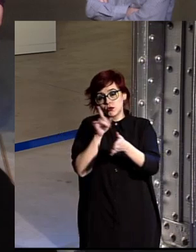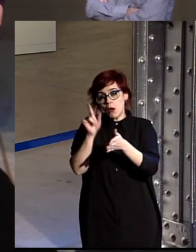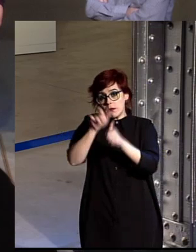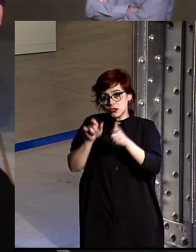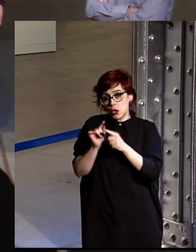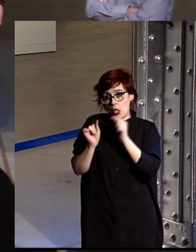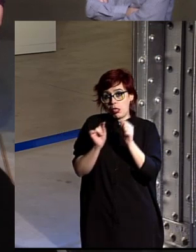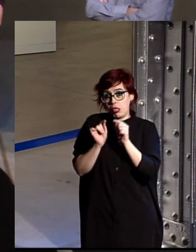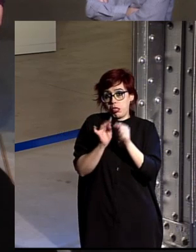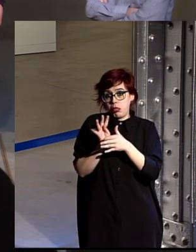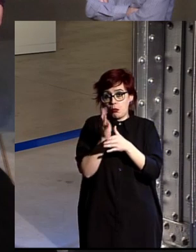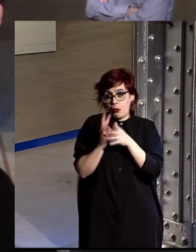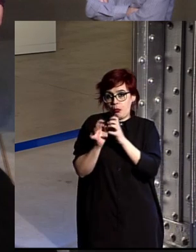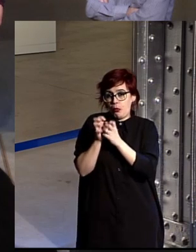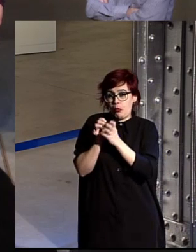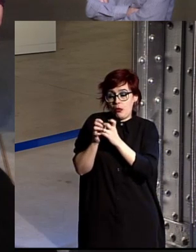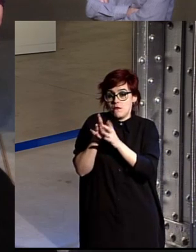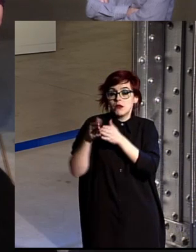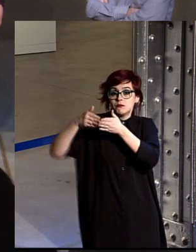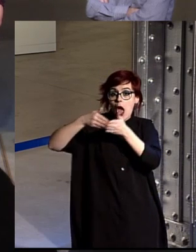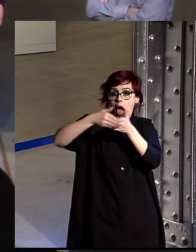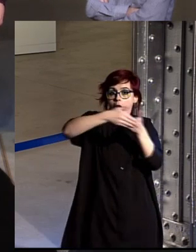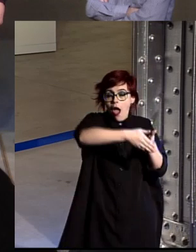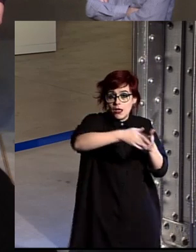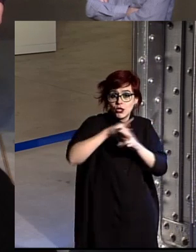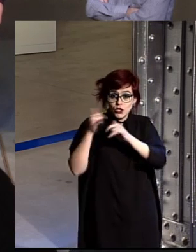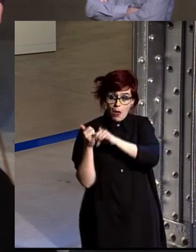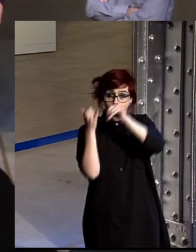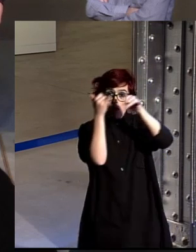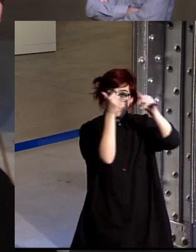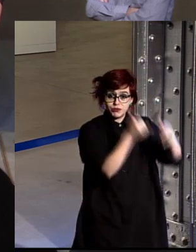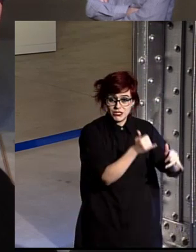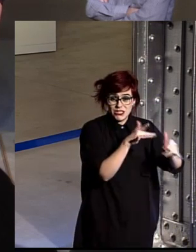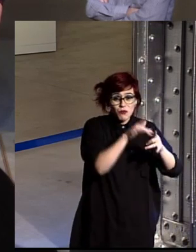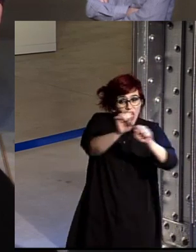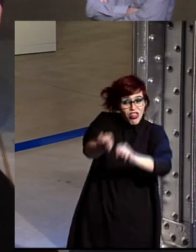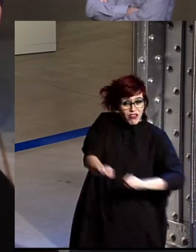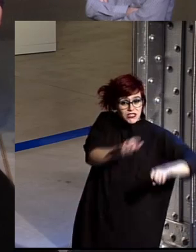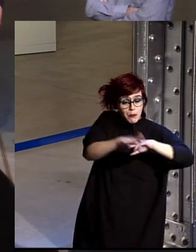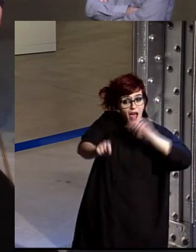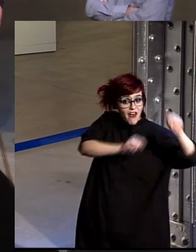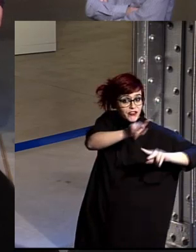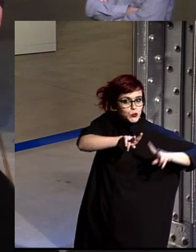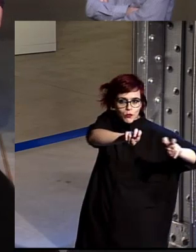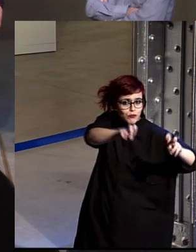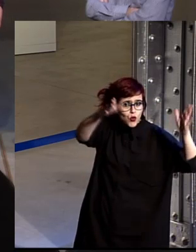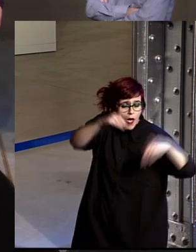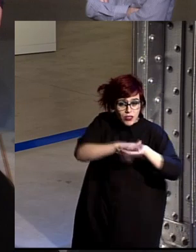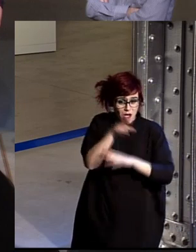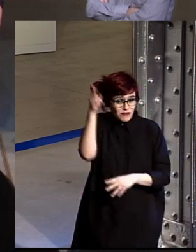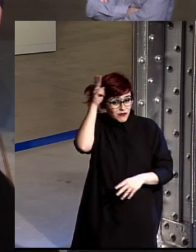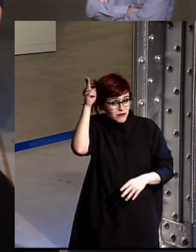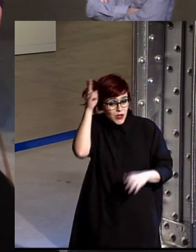indígena inmune, es decir, que no tenía inmunidad contra esos virus y realmente azotaron a los incas